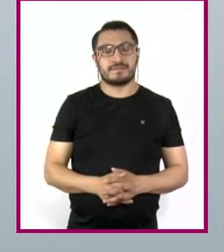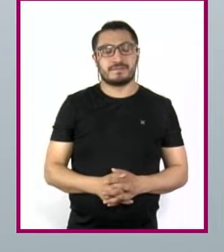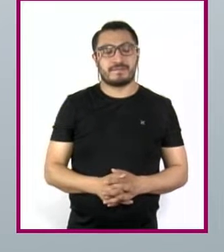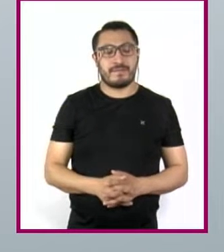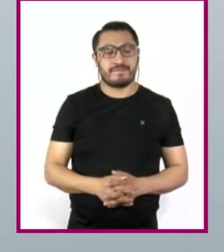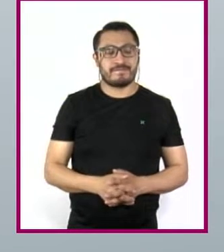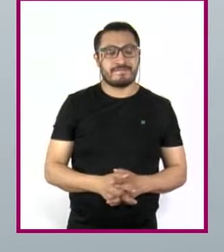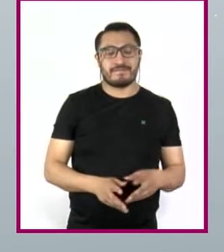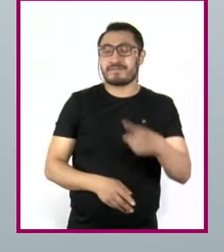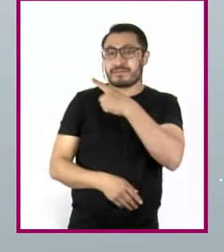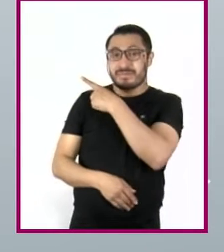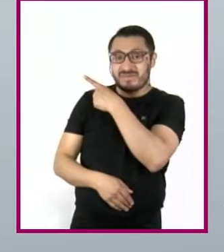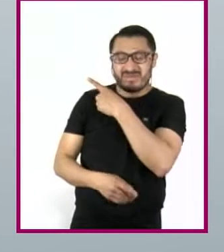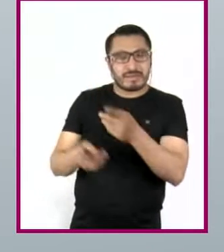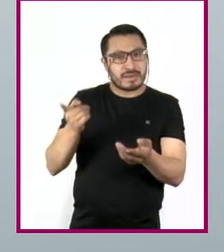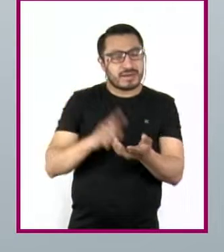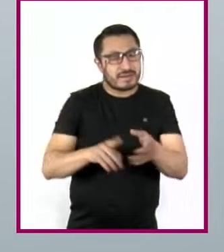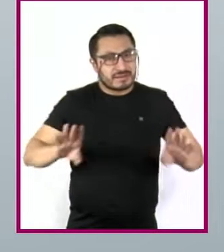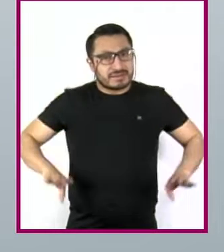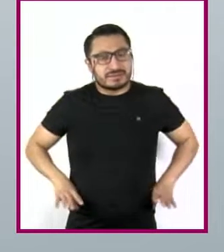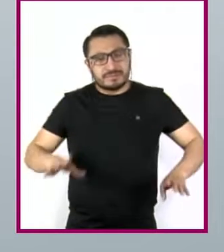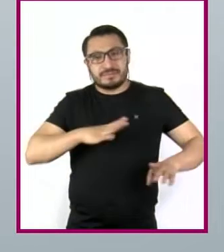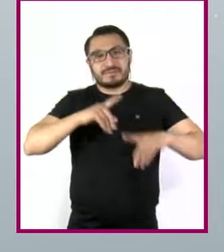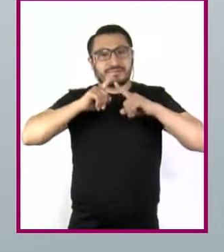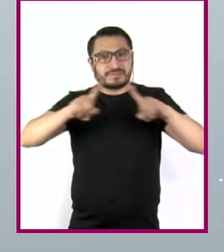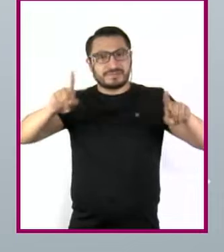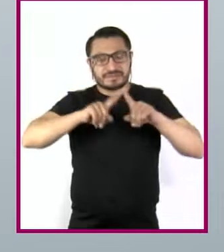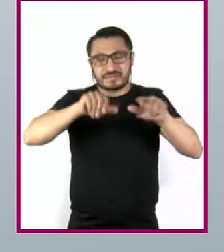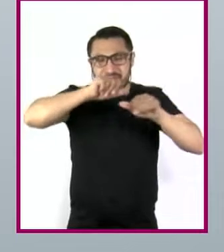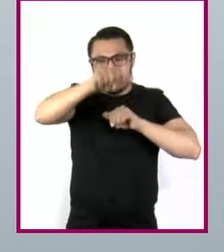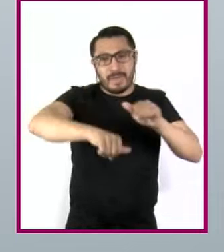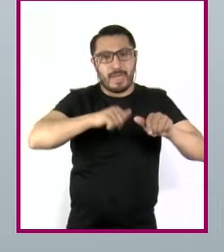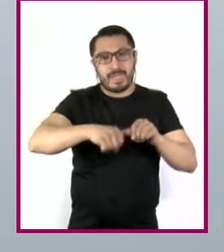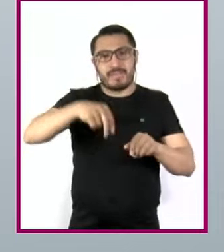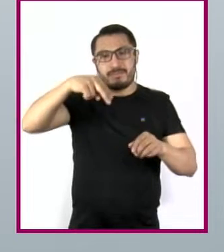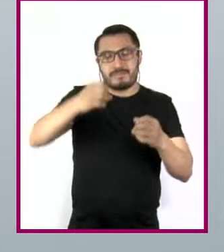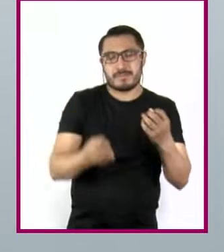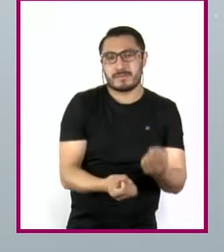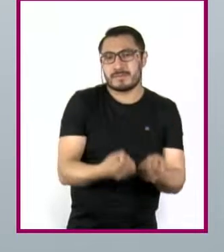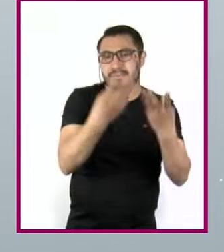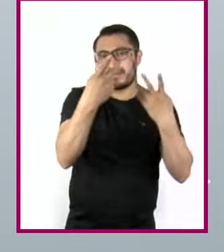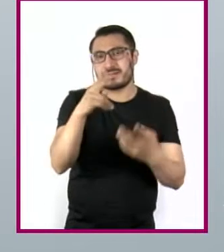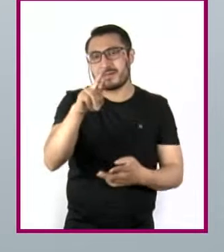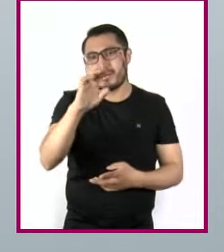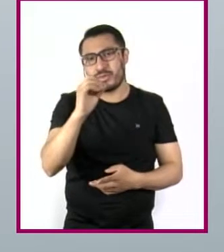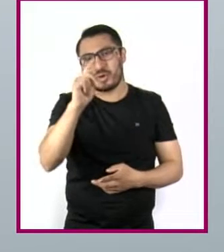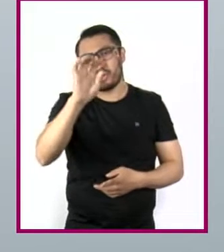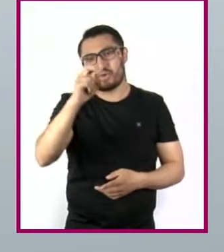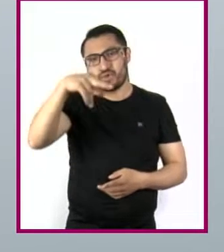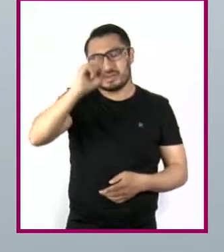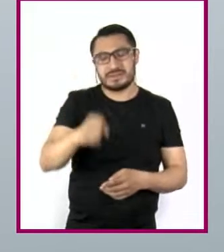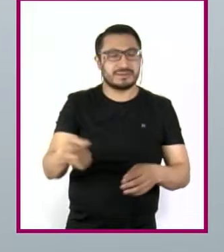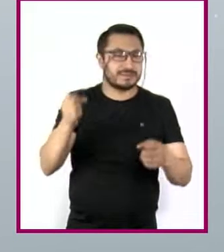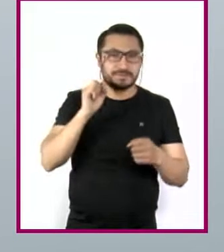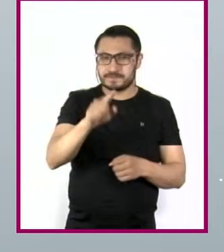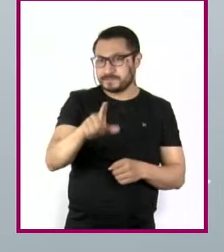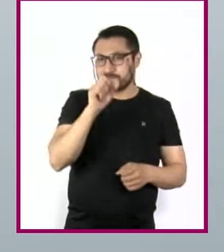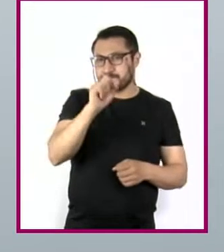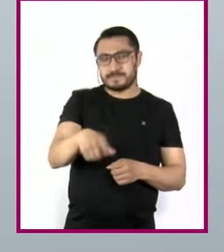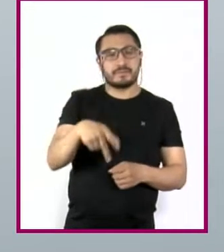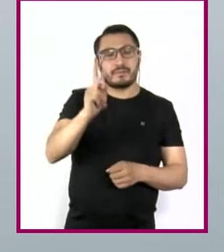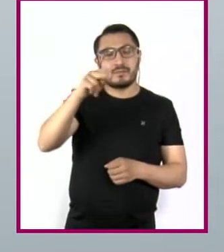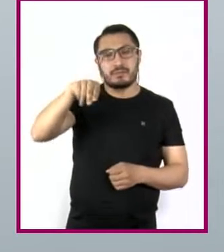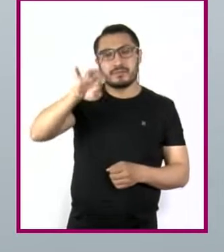Los isótopos de un elemento son los distintos tipos de átomos donde el número de protones se mantiene constante, pero el de